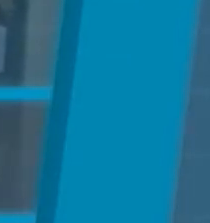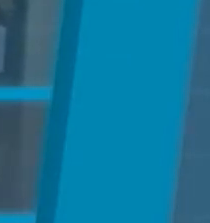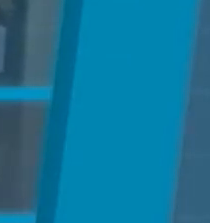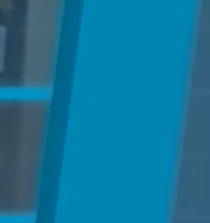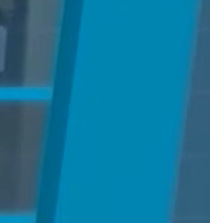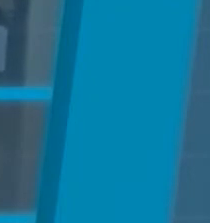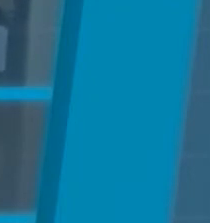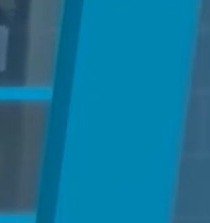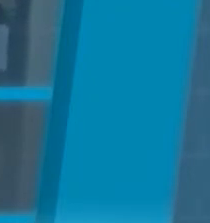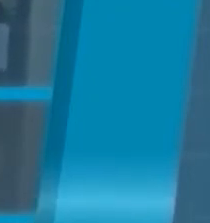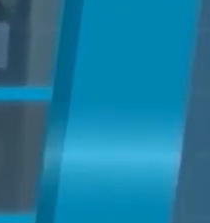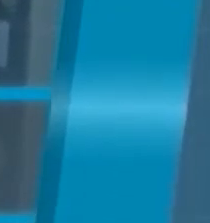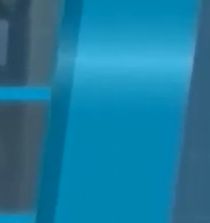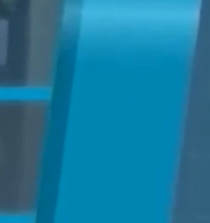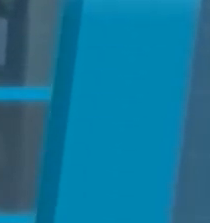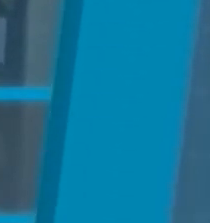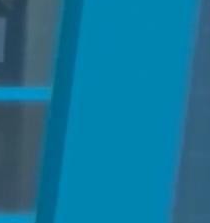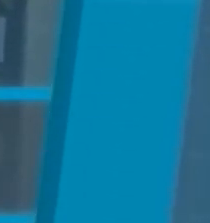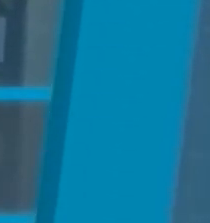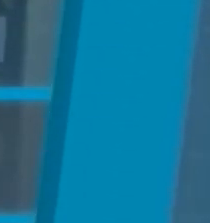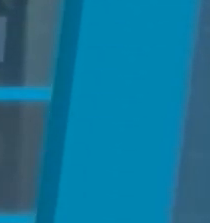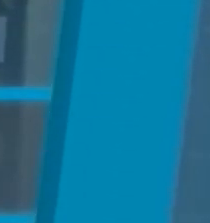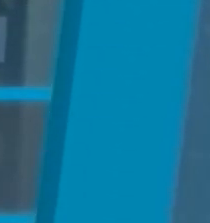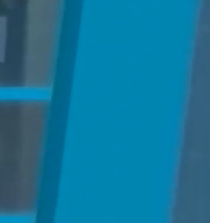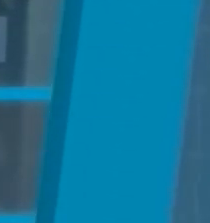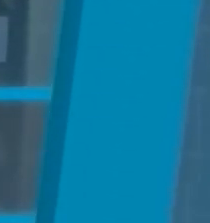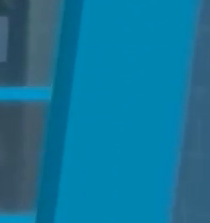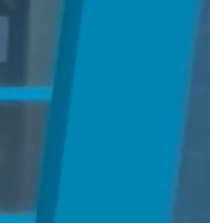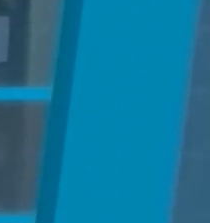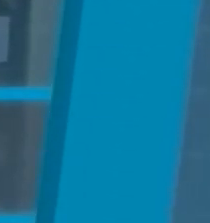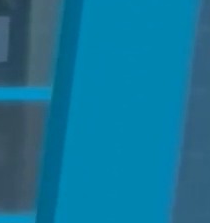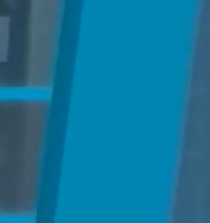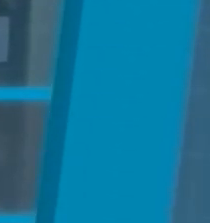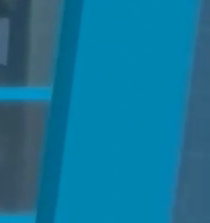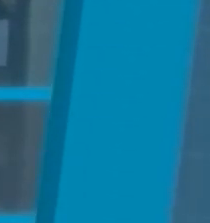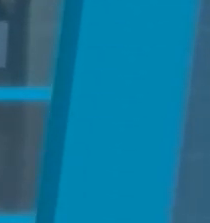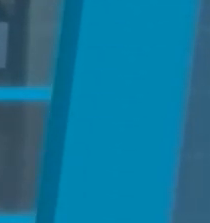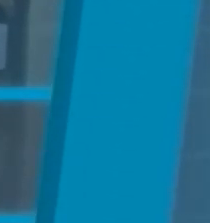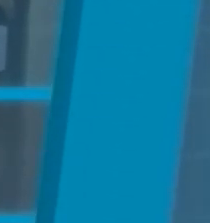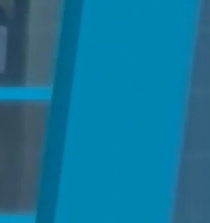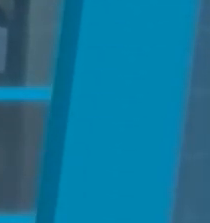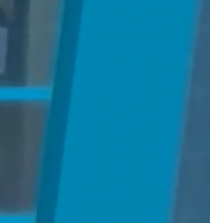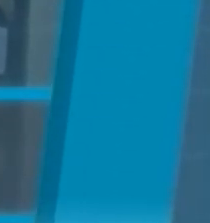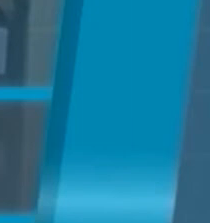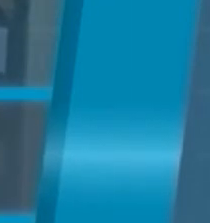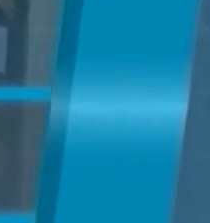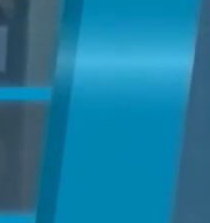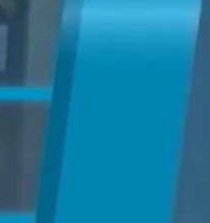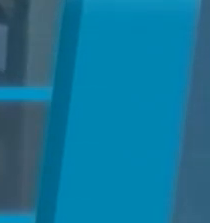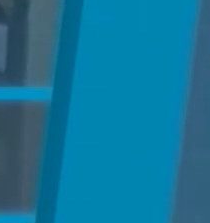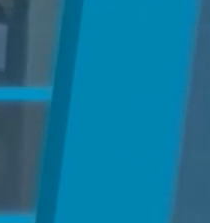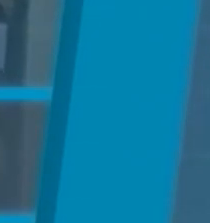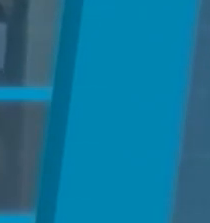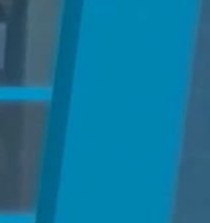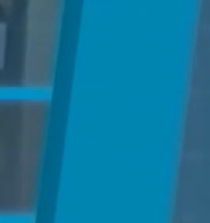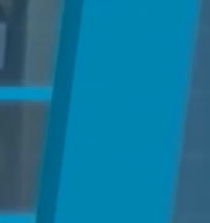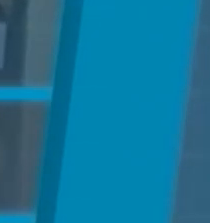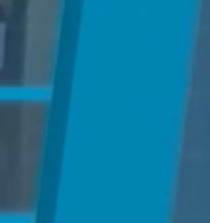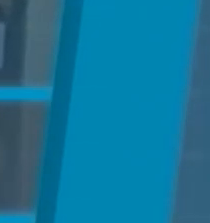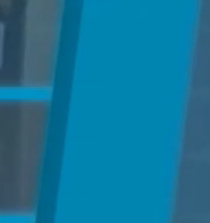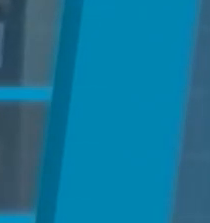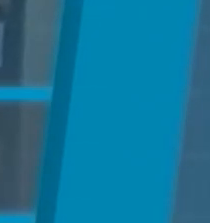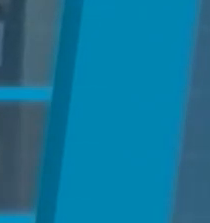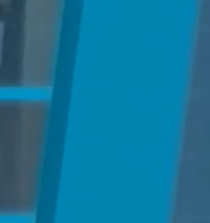piezas de diferentes regiones del estado se inaugura el museo michoacano de las artesanías